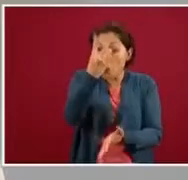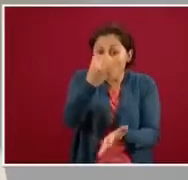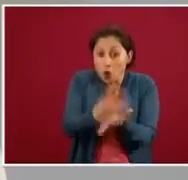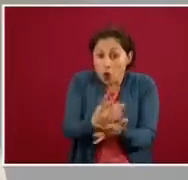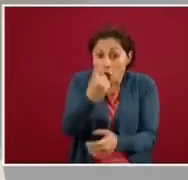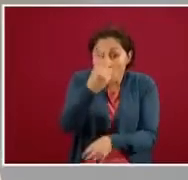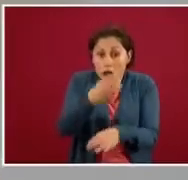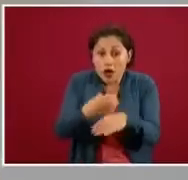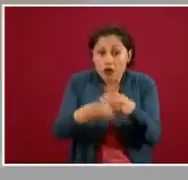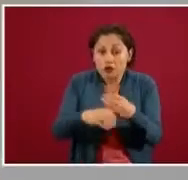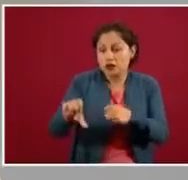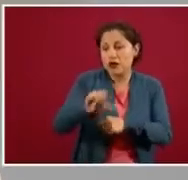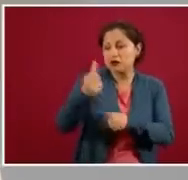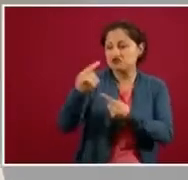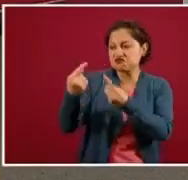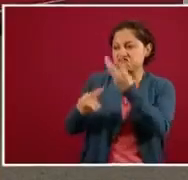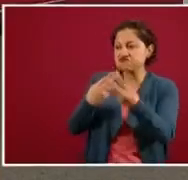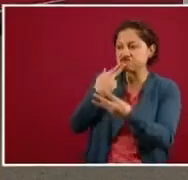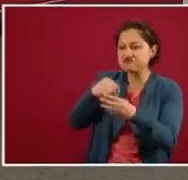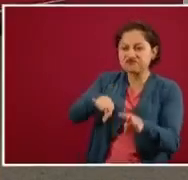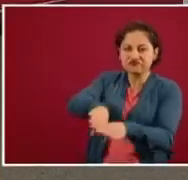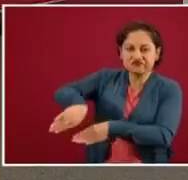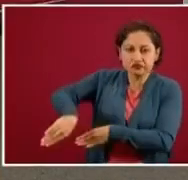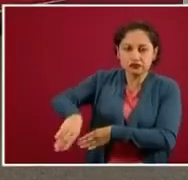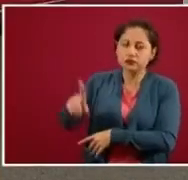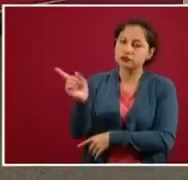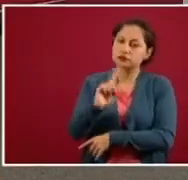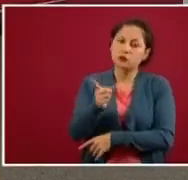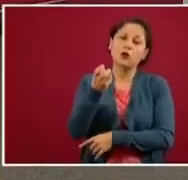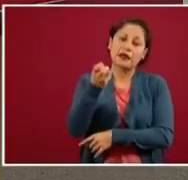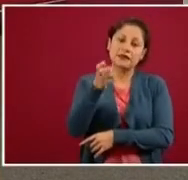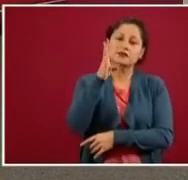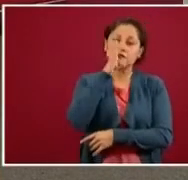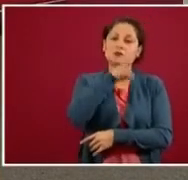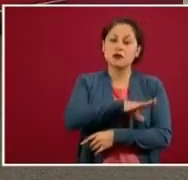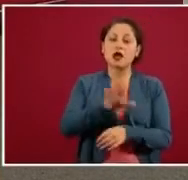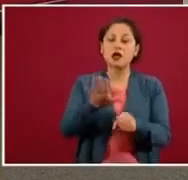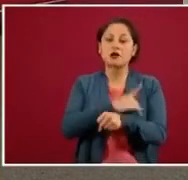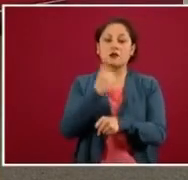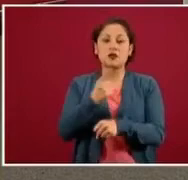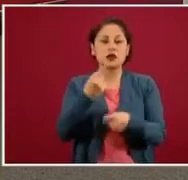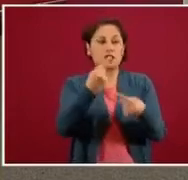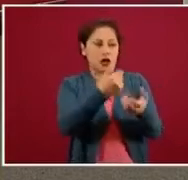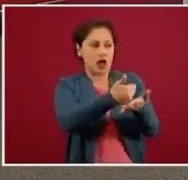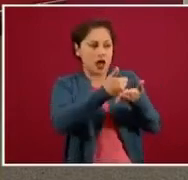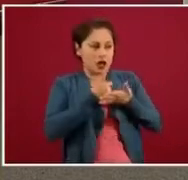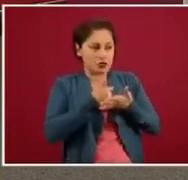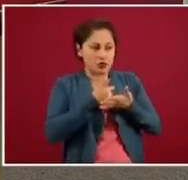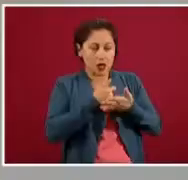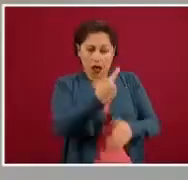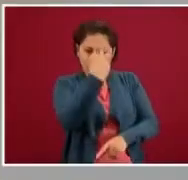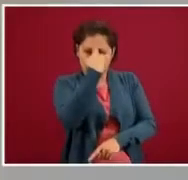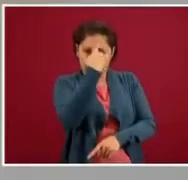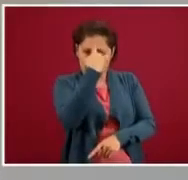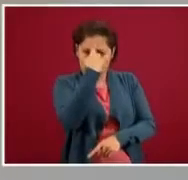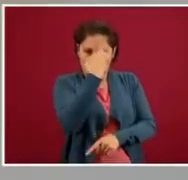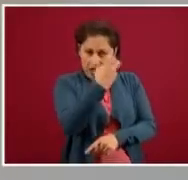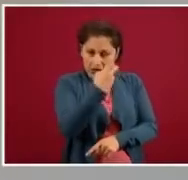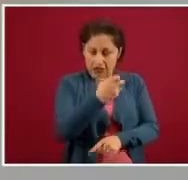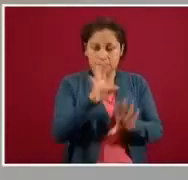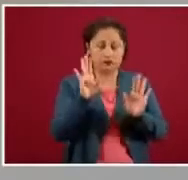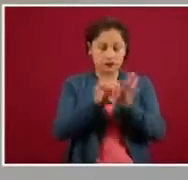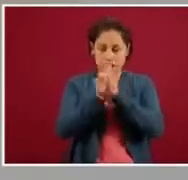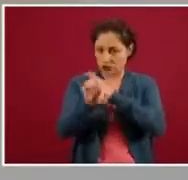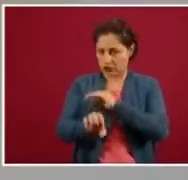a perder la atención de otros elementos que contribuyen. Entonces, por ejemplo, el cubrebocas, y por ahí seguirá la